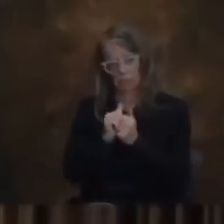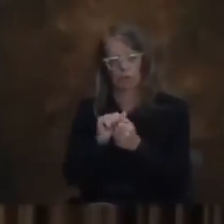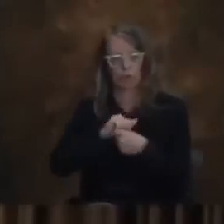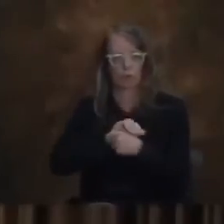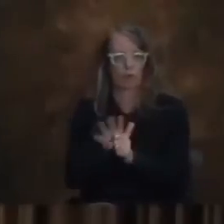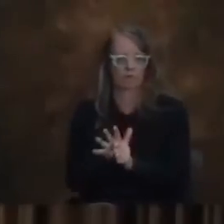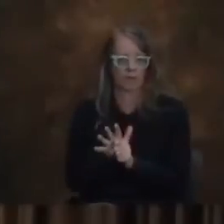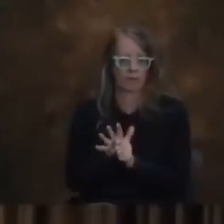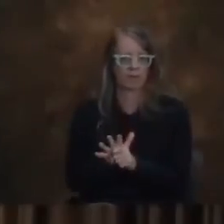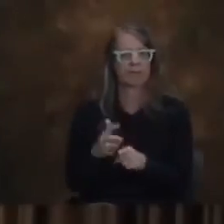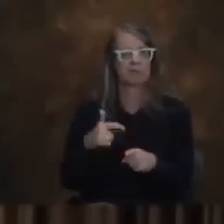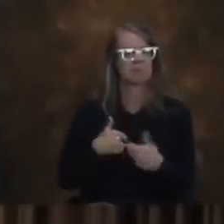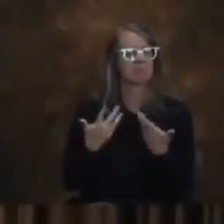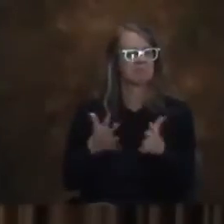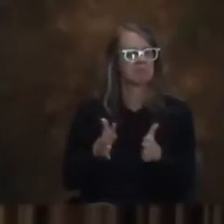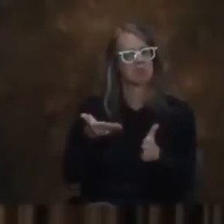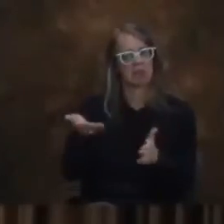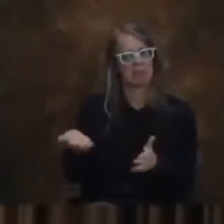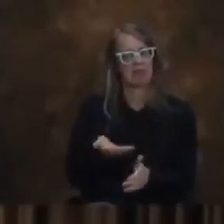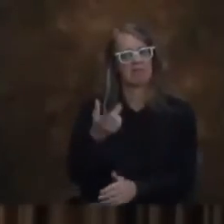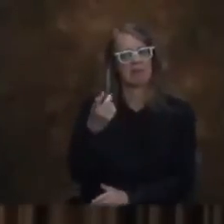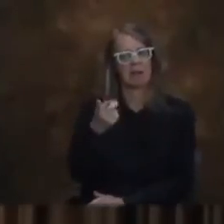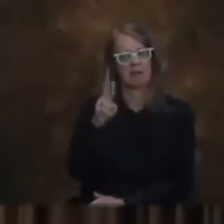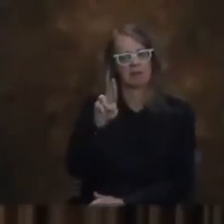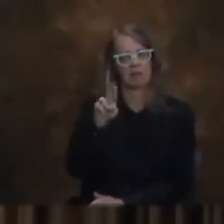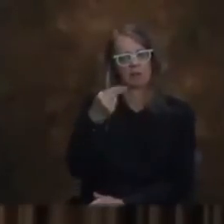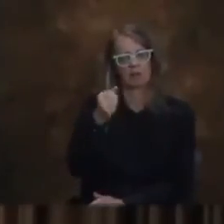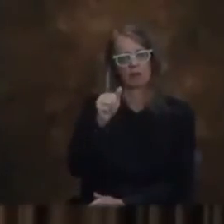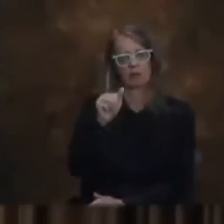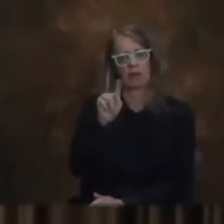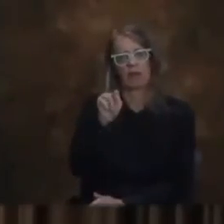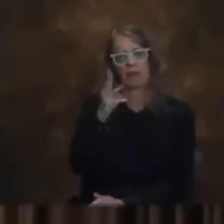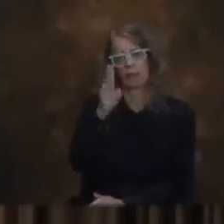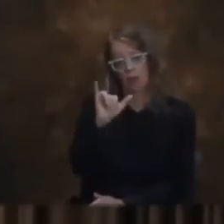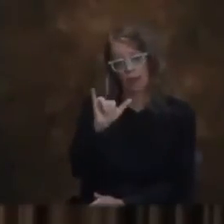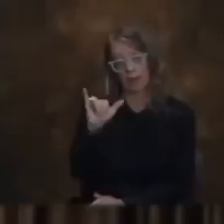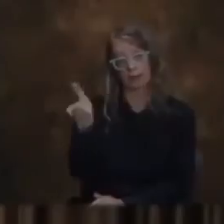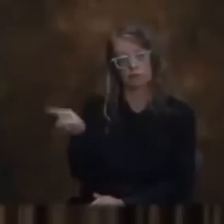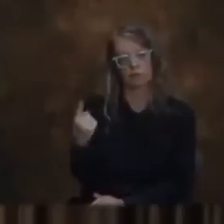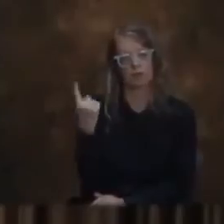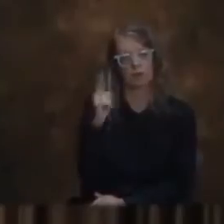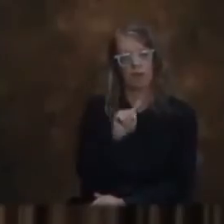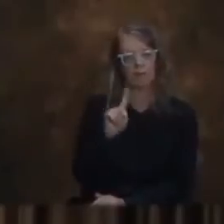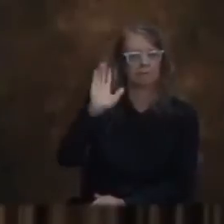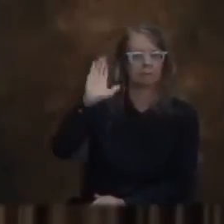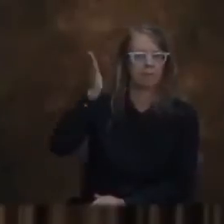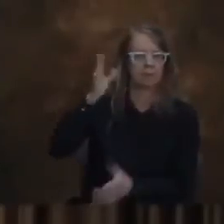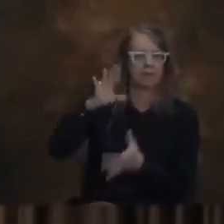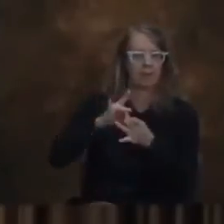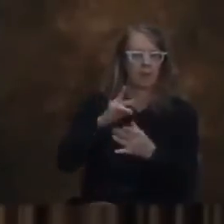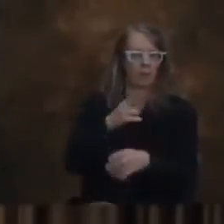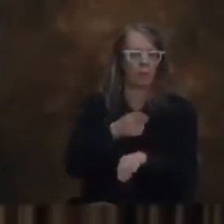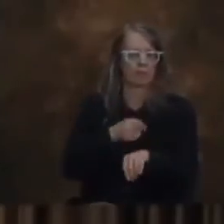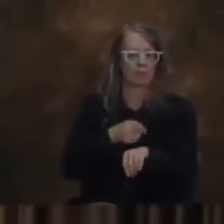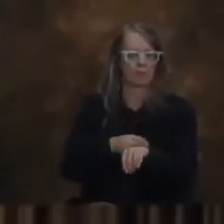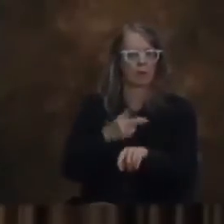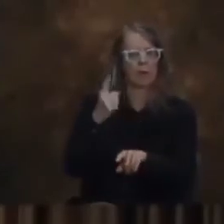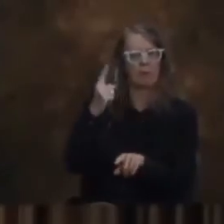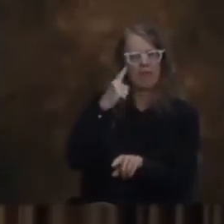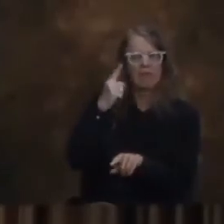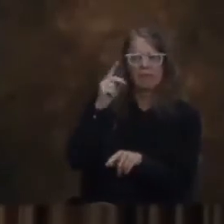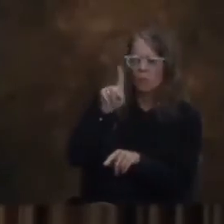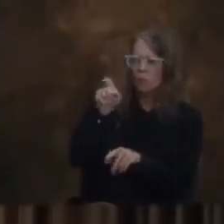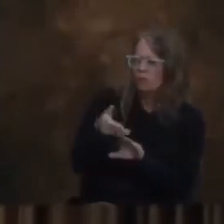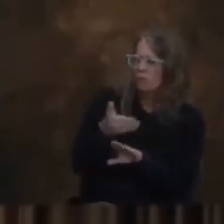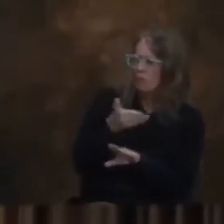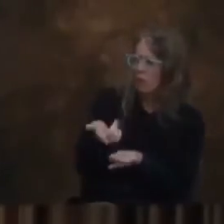ahora le invito a doctor hardware a pasar a dar su actualización del sistema creo que hay algunas preguntas